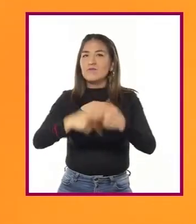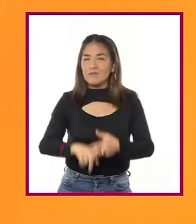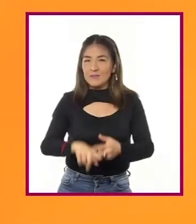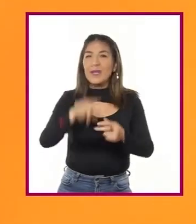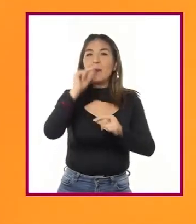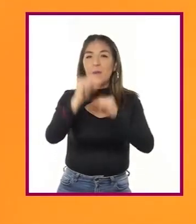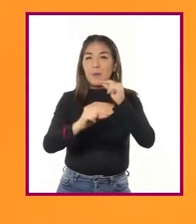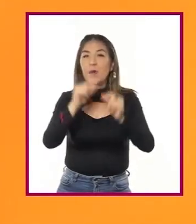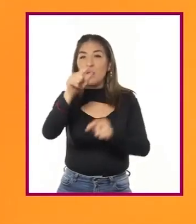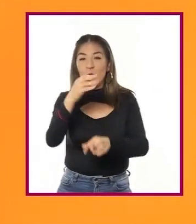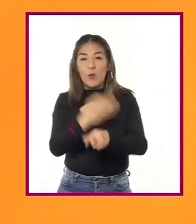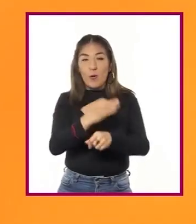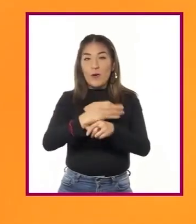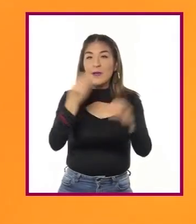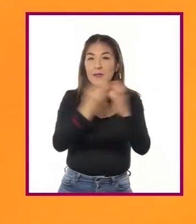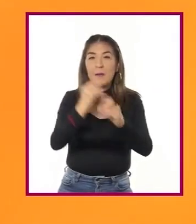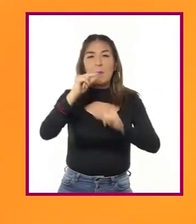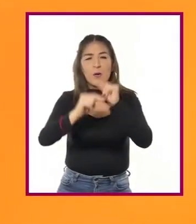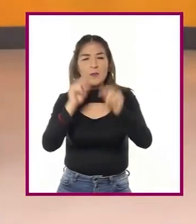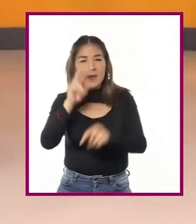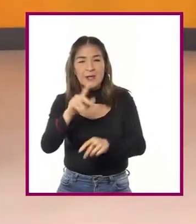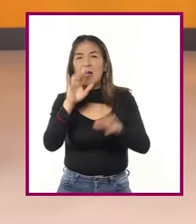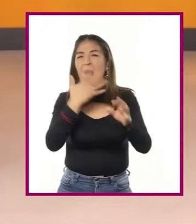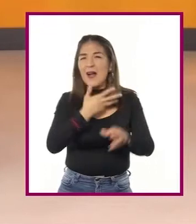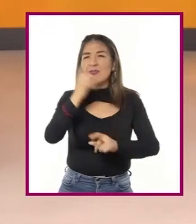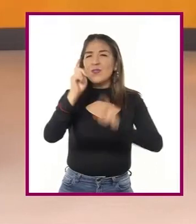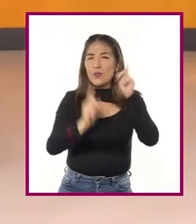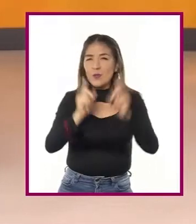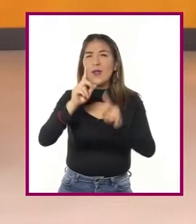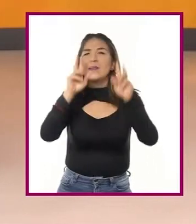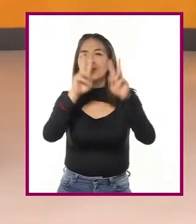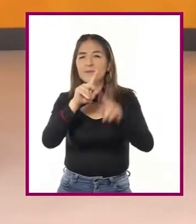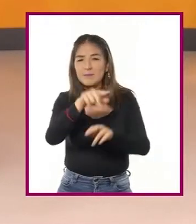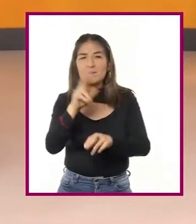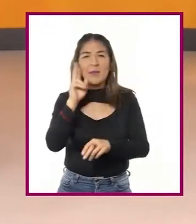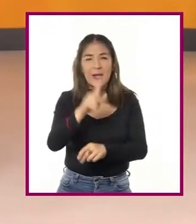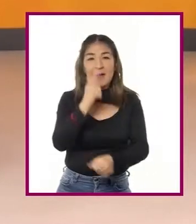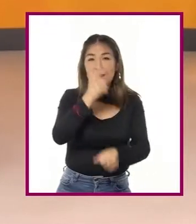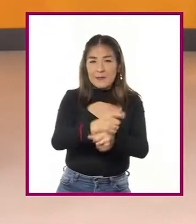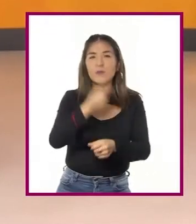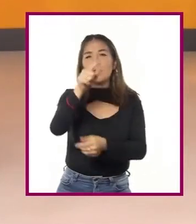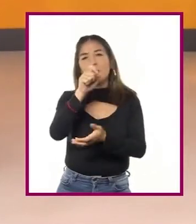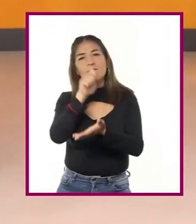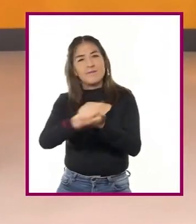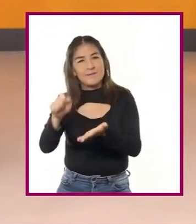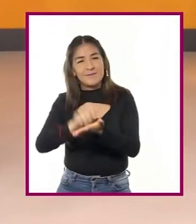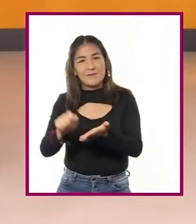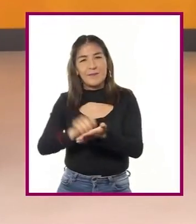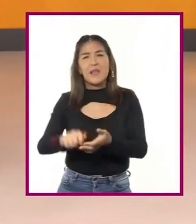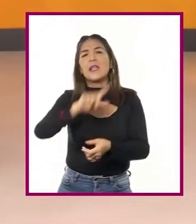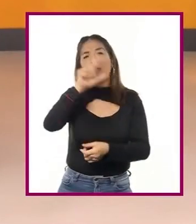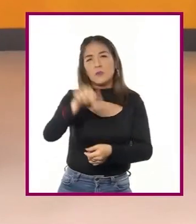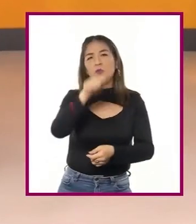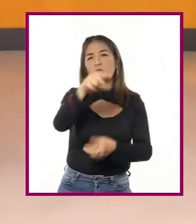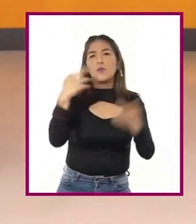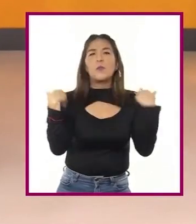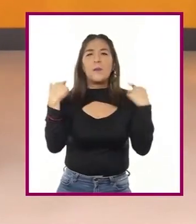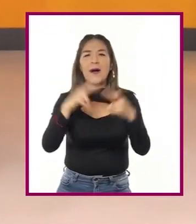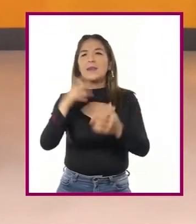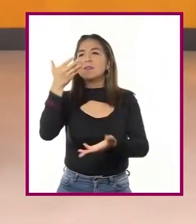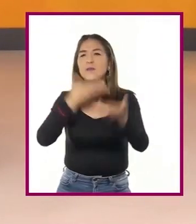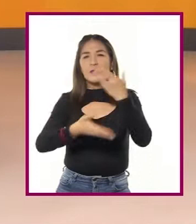a lo largo de la sesión todas sus dudas y hallazgos. Luego habrá oportunidad de compartir con su profesora o profesor de